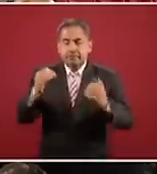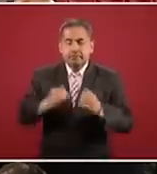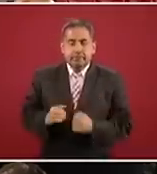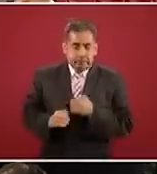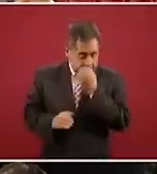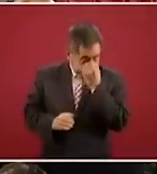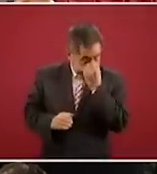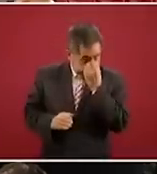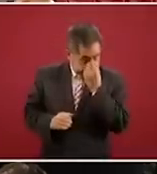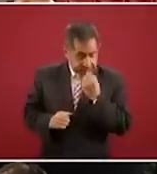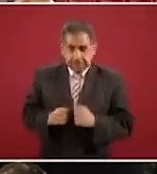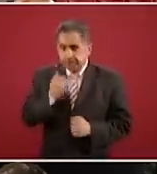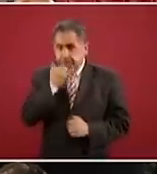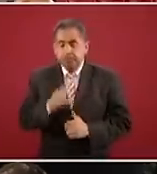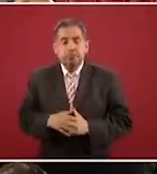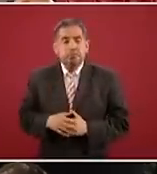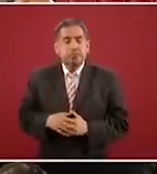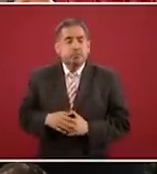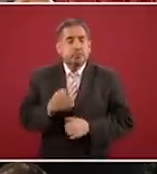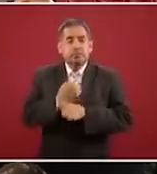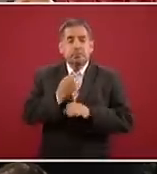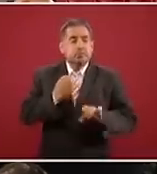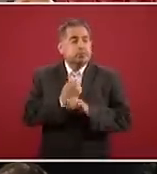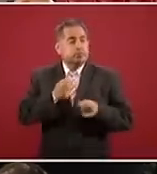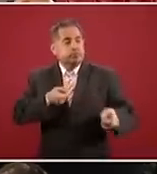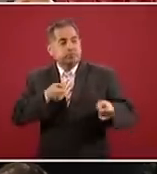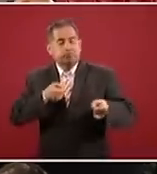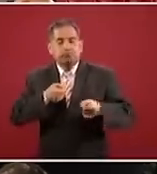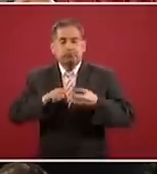En armamento asegurado,